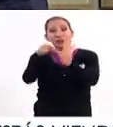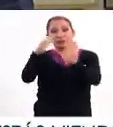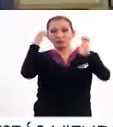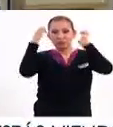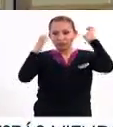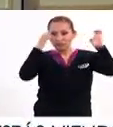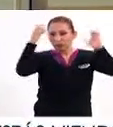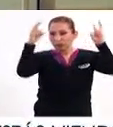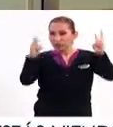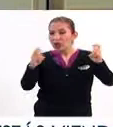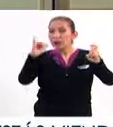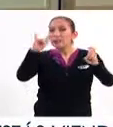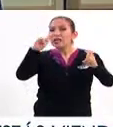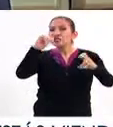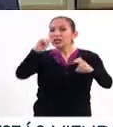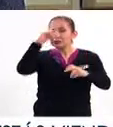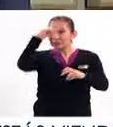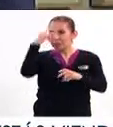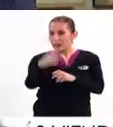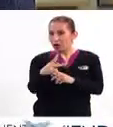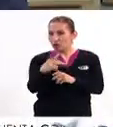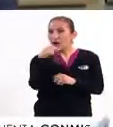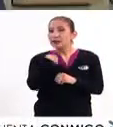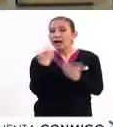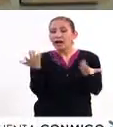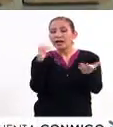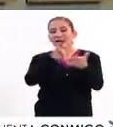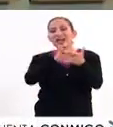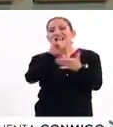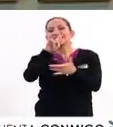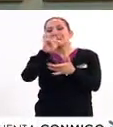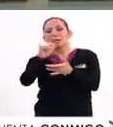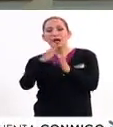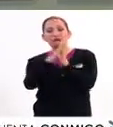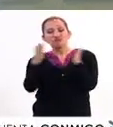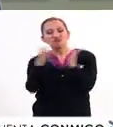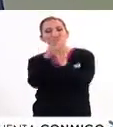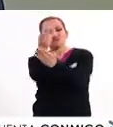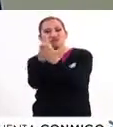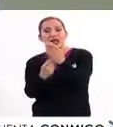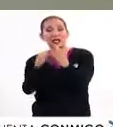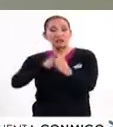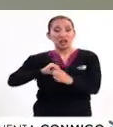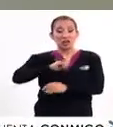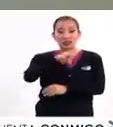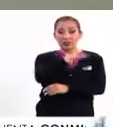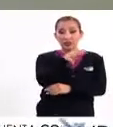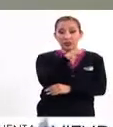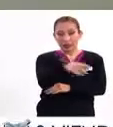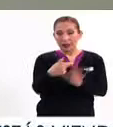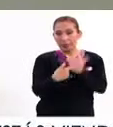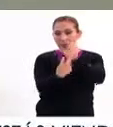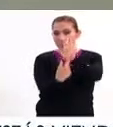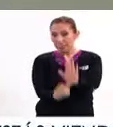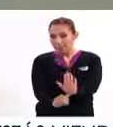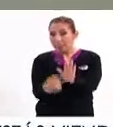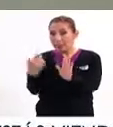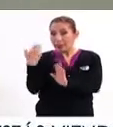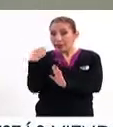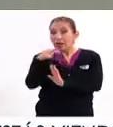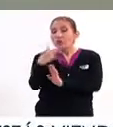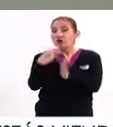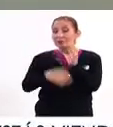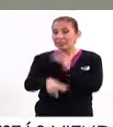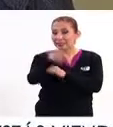en la exposición Impresiones de México, la estampa y las publicaciones ilustradas en el siglo XIX, que se presentó aquí